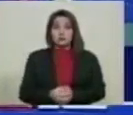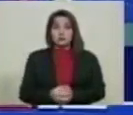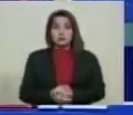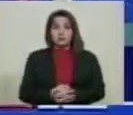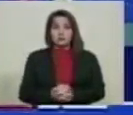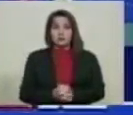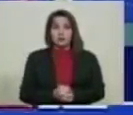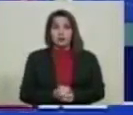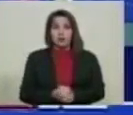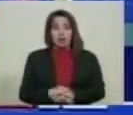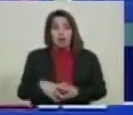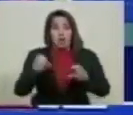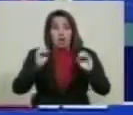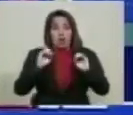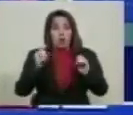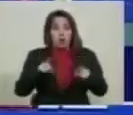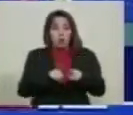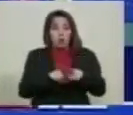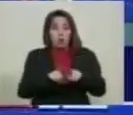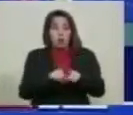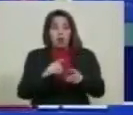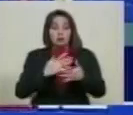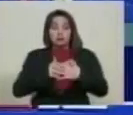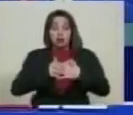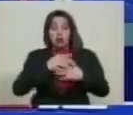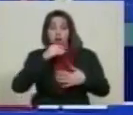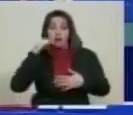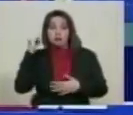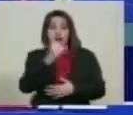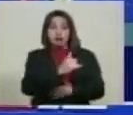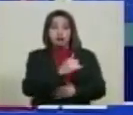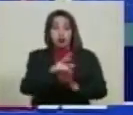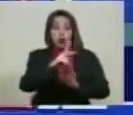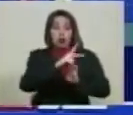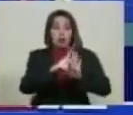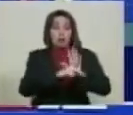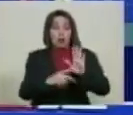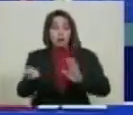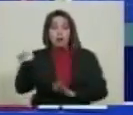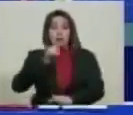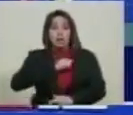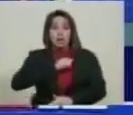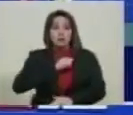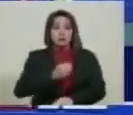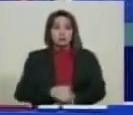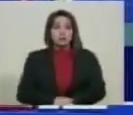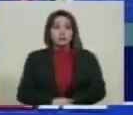Como cuando yo denuncié y he denunciado los planes para asesinarme.